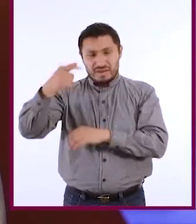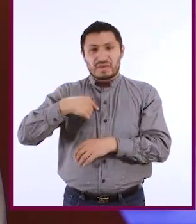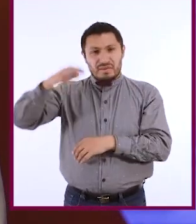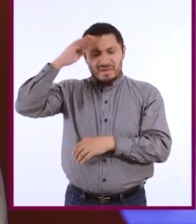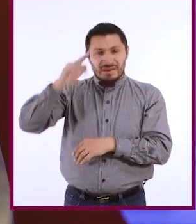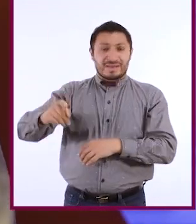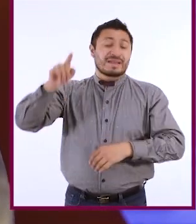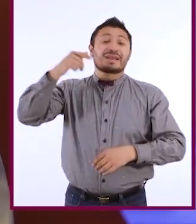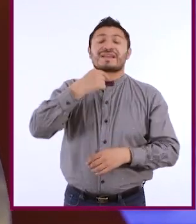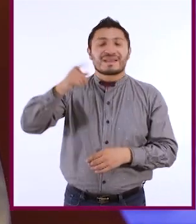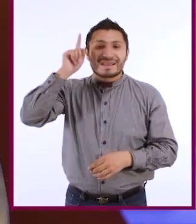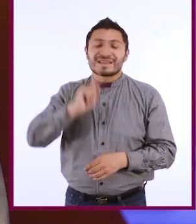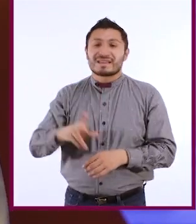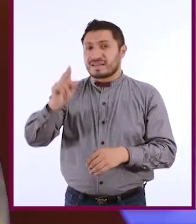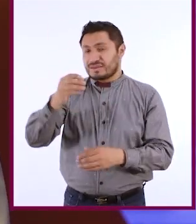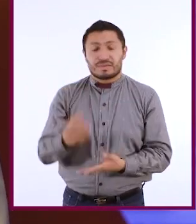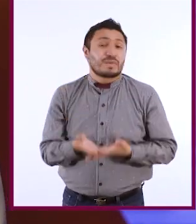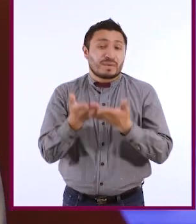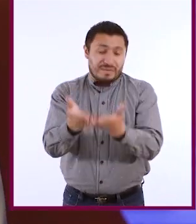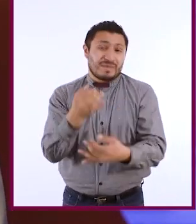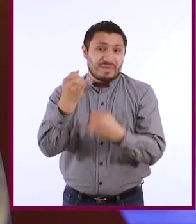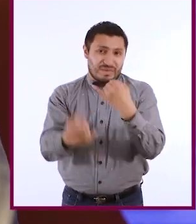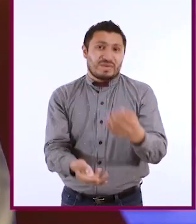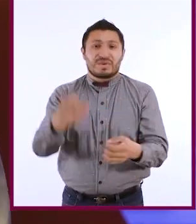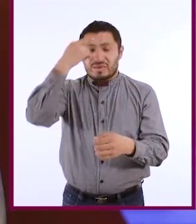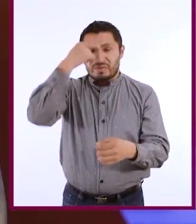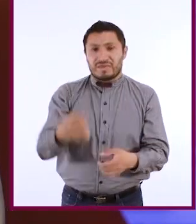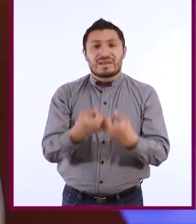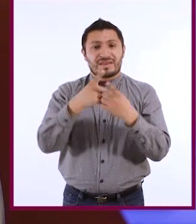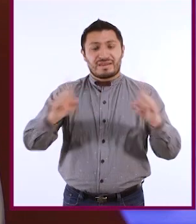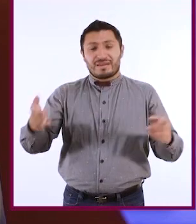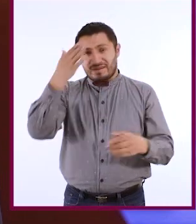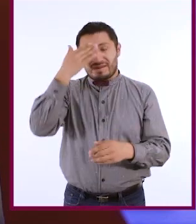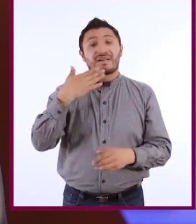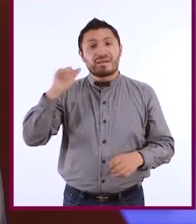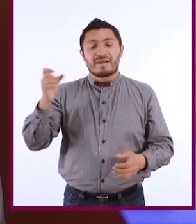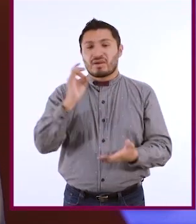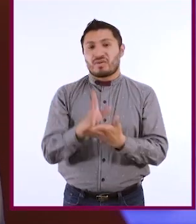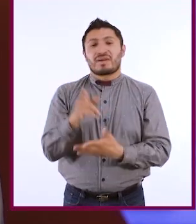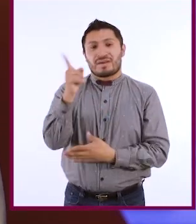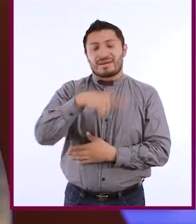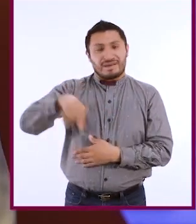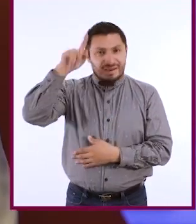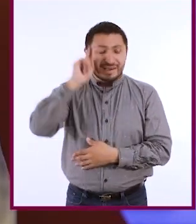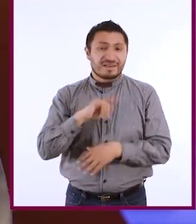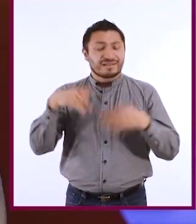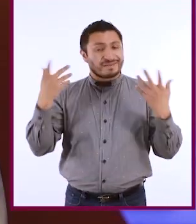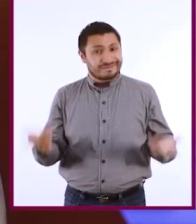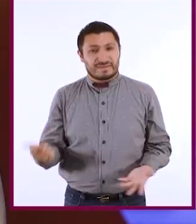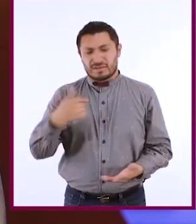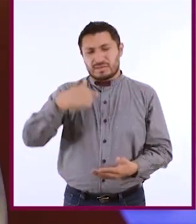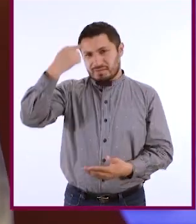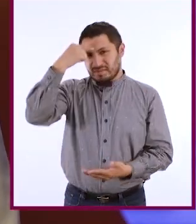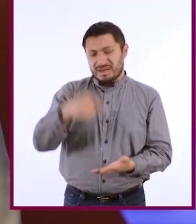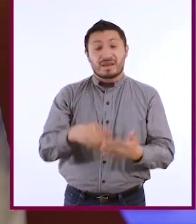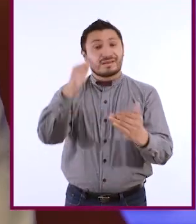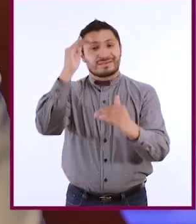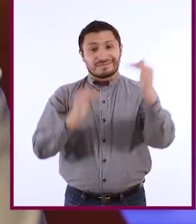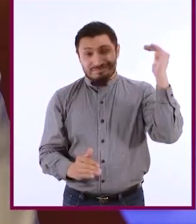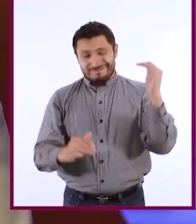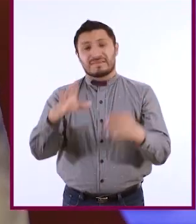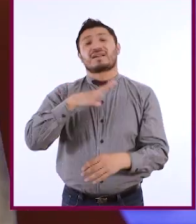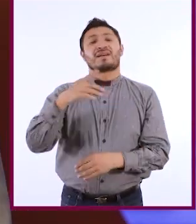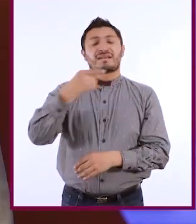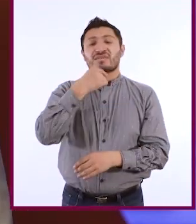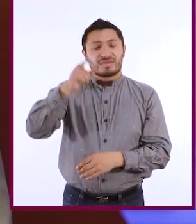niñas que por ser niñas no se les da ese tipo de juegos que ayuda a desarrollar muchas habilidades, solo porque son niñas. Y se me hizo muy desigual. Esas niñas